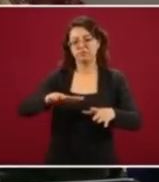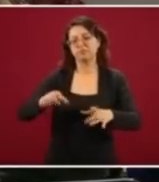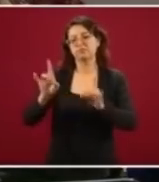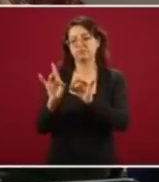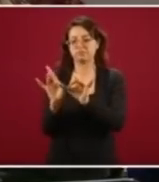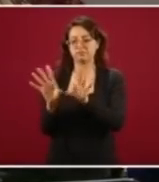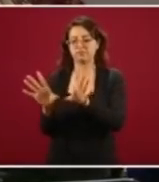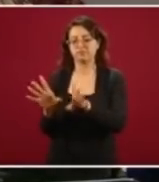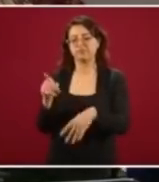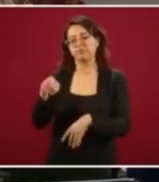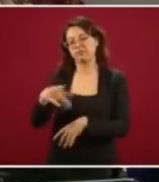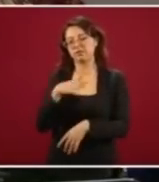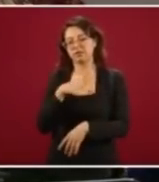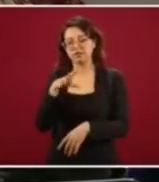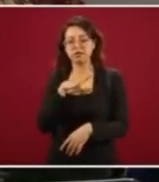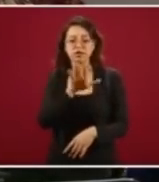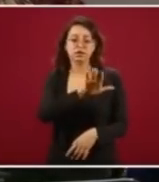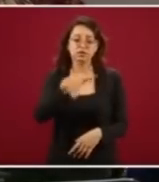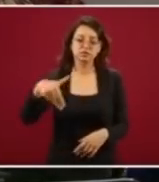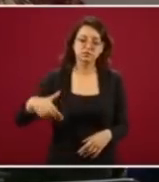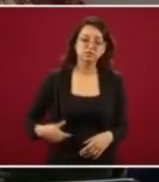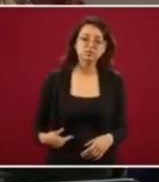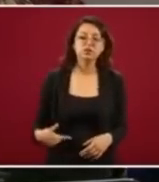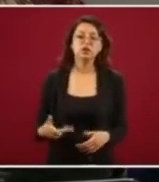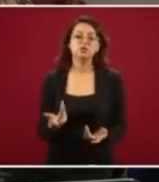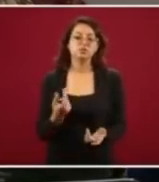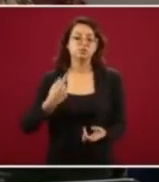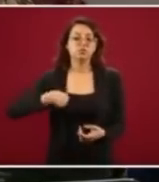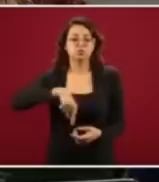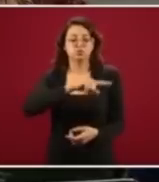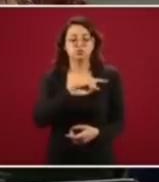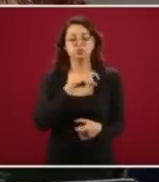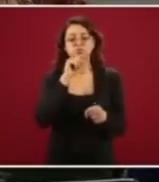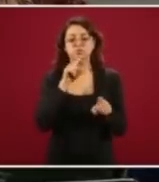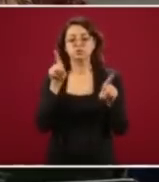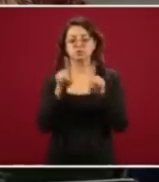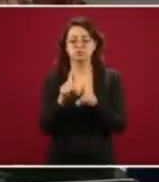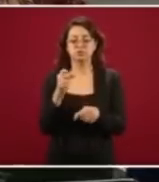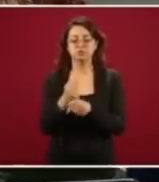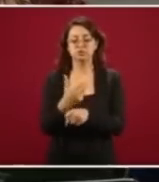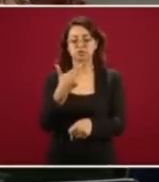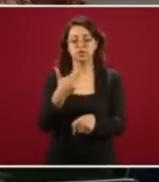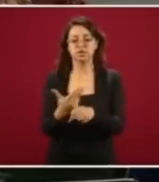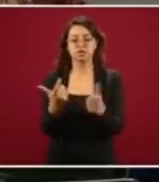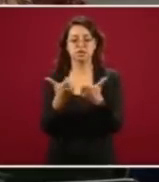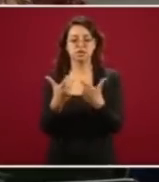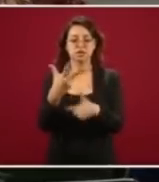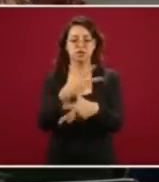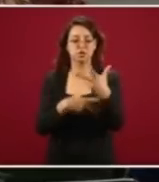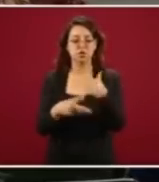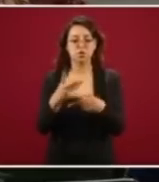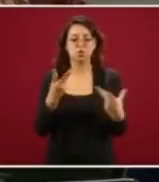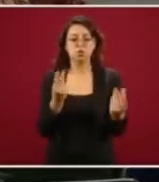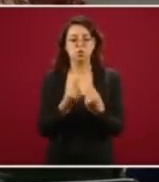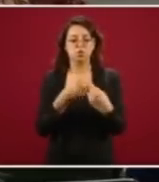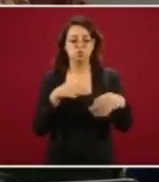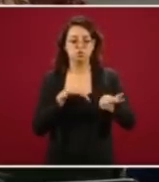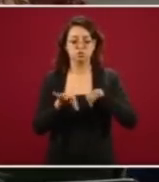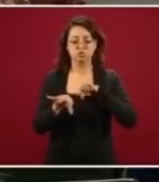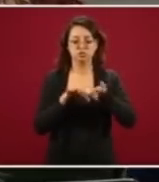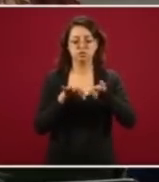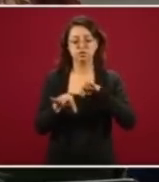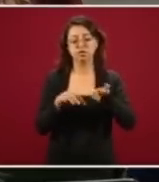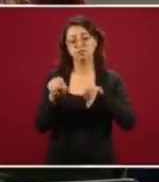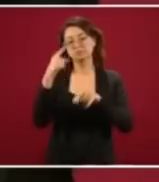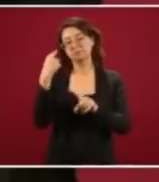sucedió el accidente, y estamos trabajando con la Secretaría de Economía para, a partir de esto,